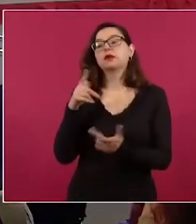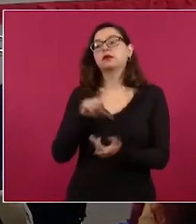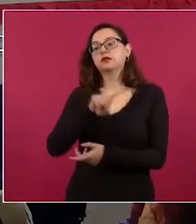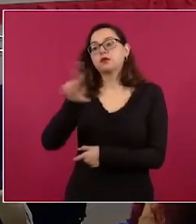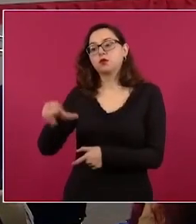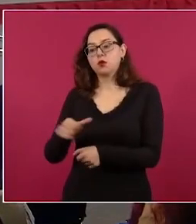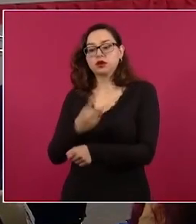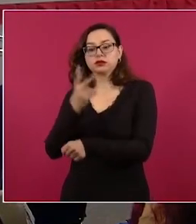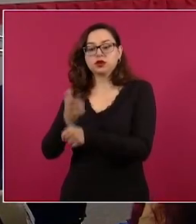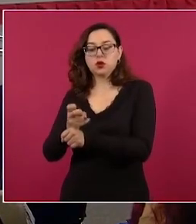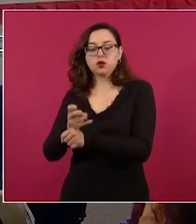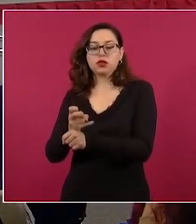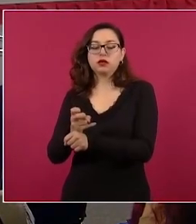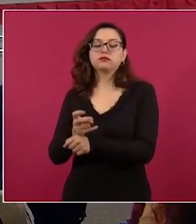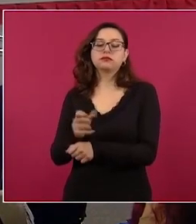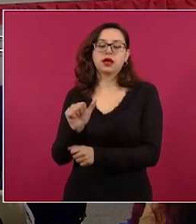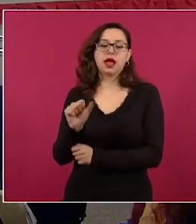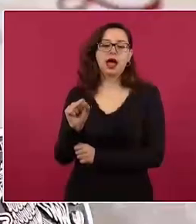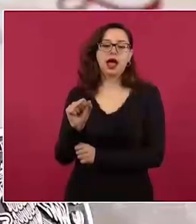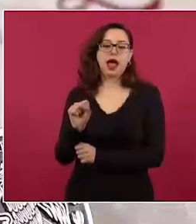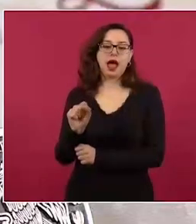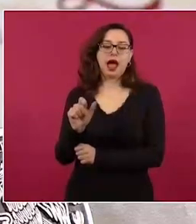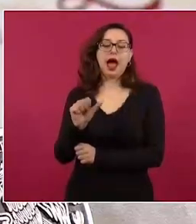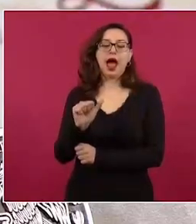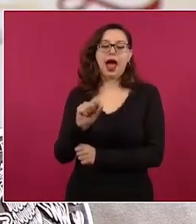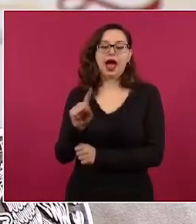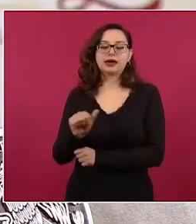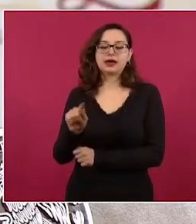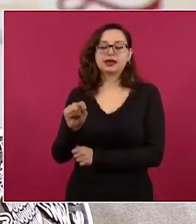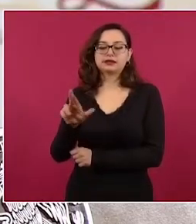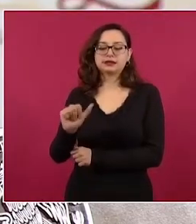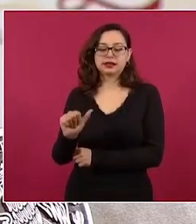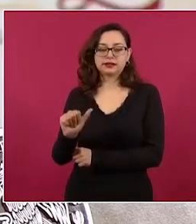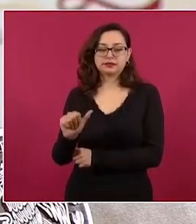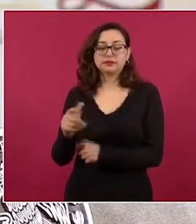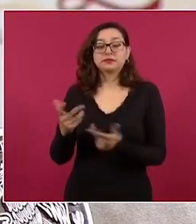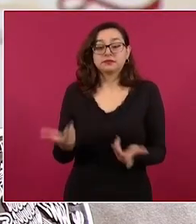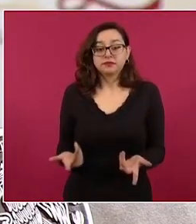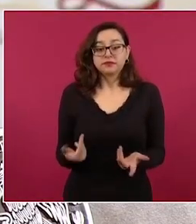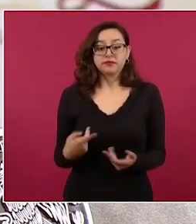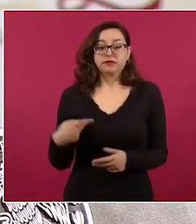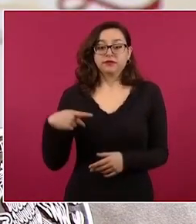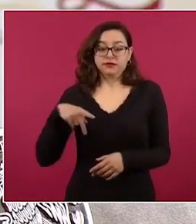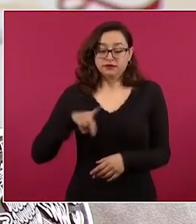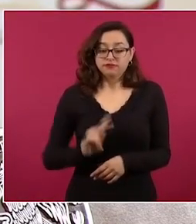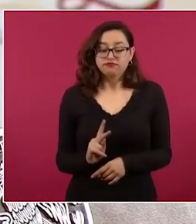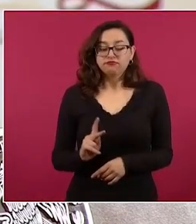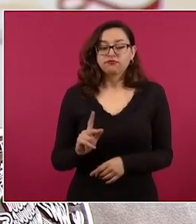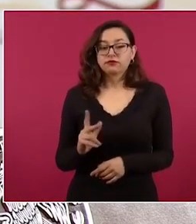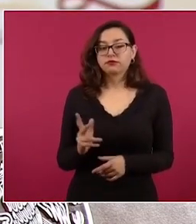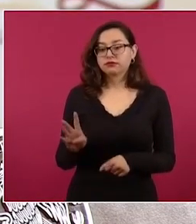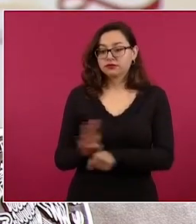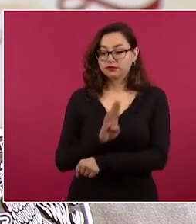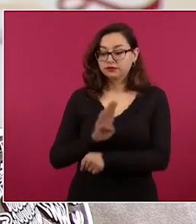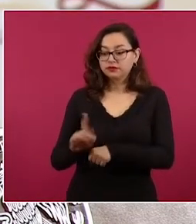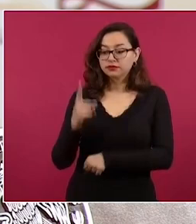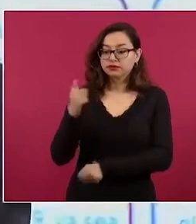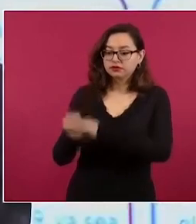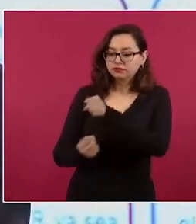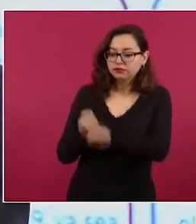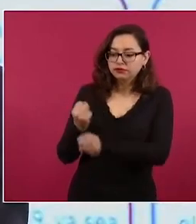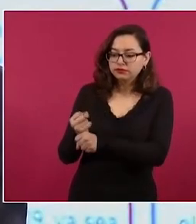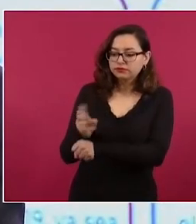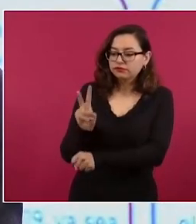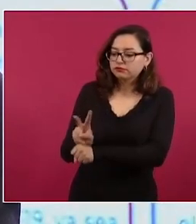población, que es la de AstraZeneca. Con una ventaja adicional, que es durante todo un año se le va a dar seguimiento al estado de salud de la persona, con